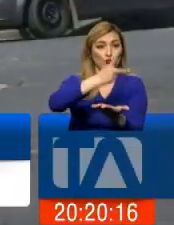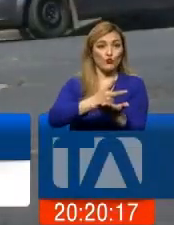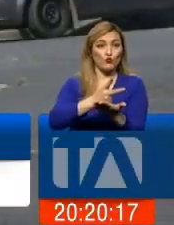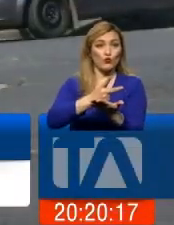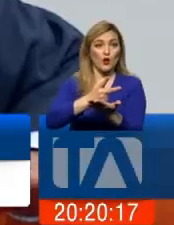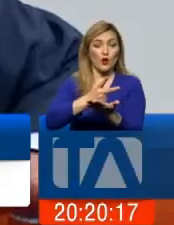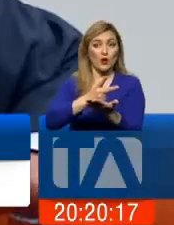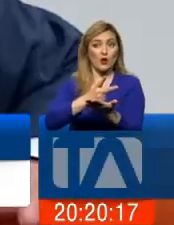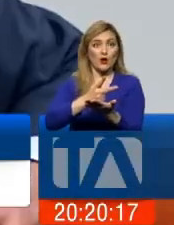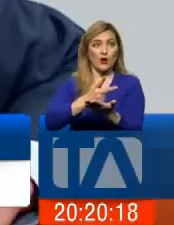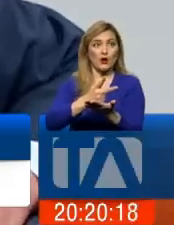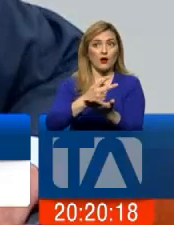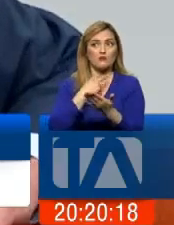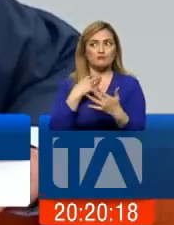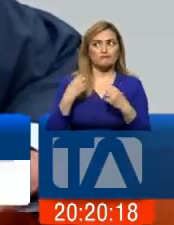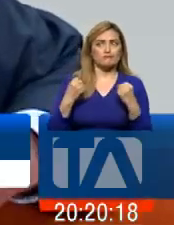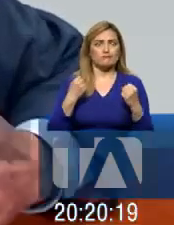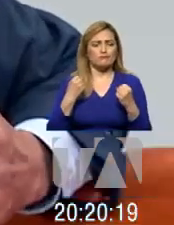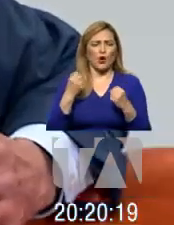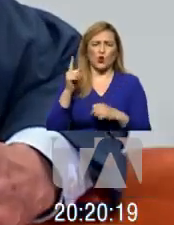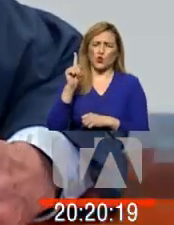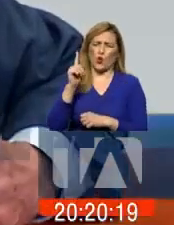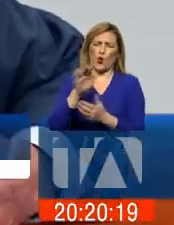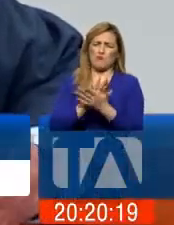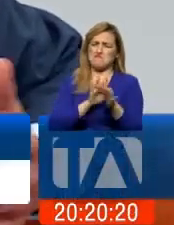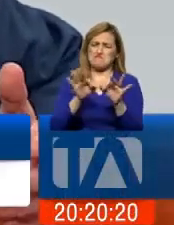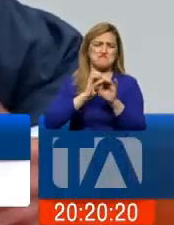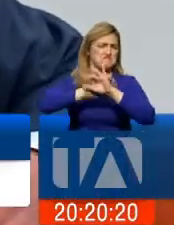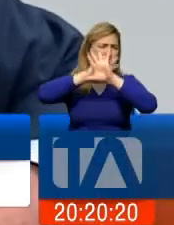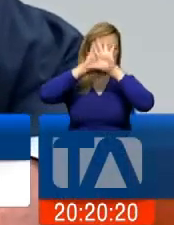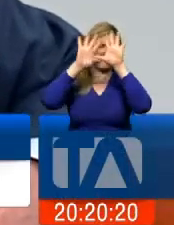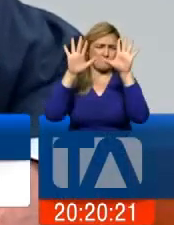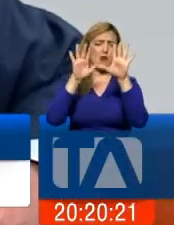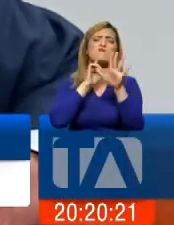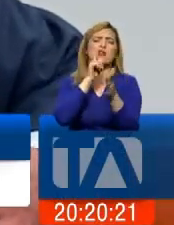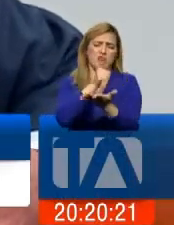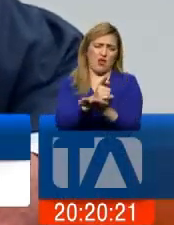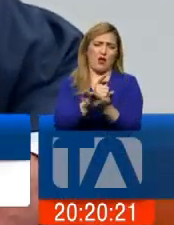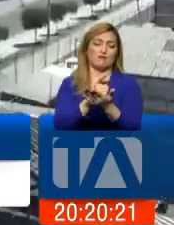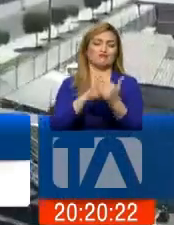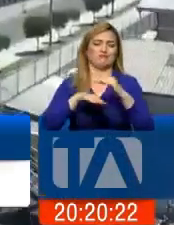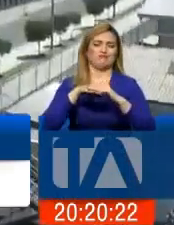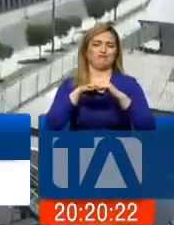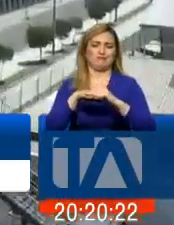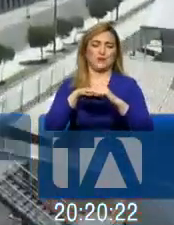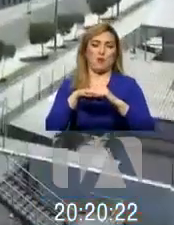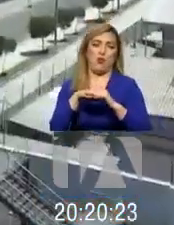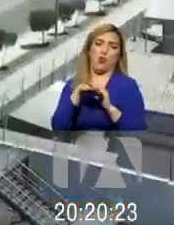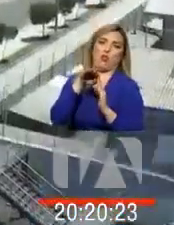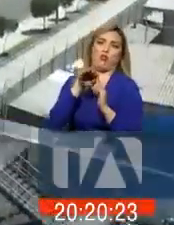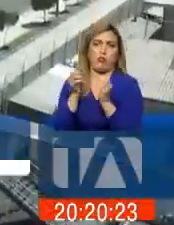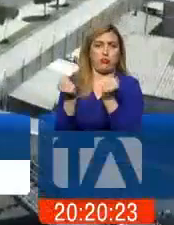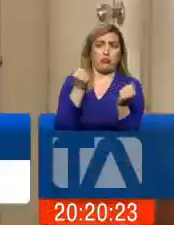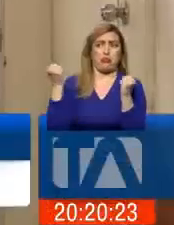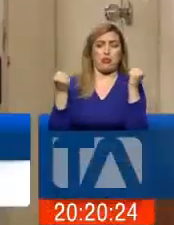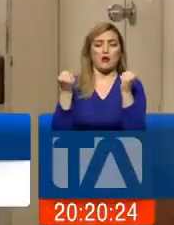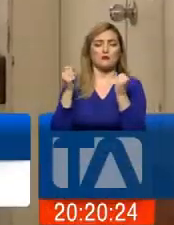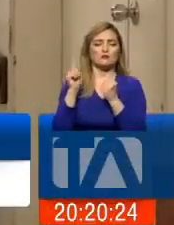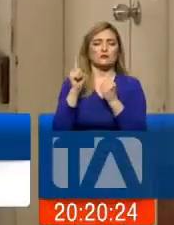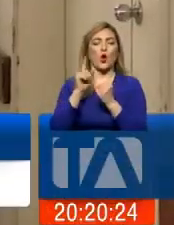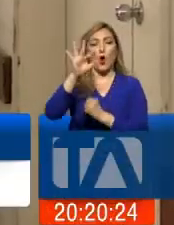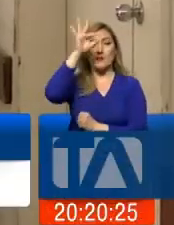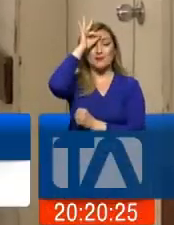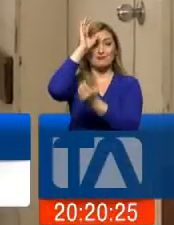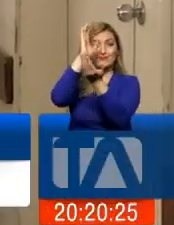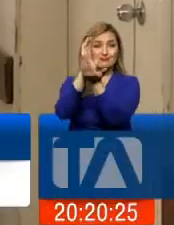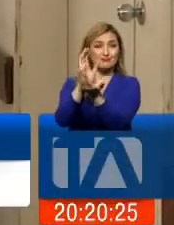sería alarmante. Hay que decir las cosas como son. Si estamos, digamos, llenos, pero no rebasados. De la red hospitalaria, el Hospital IES Quito Sur es